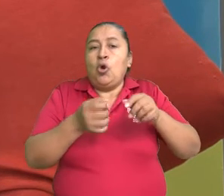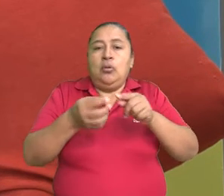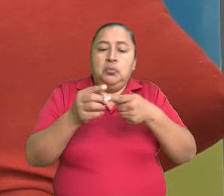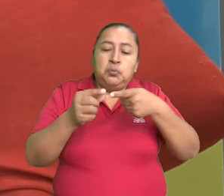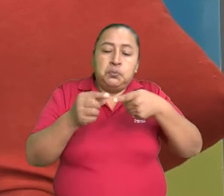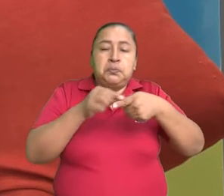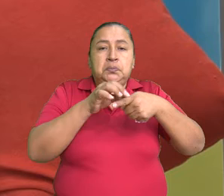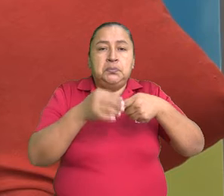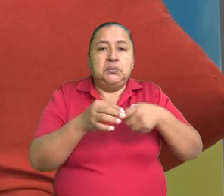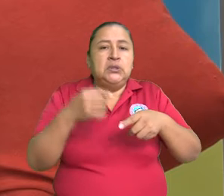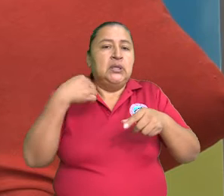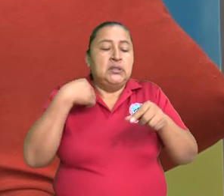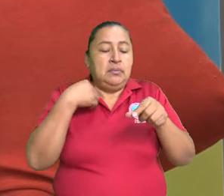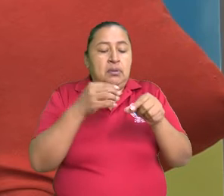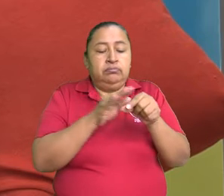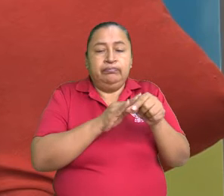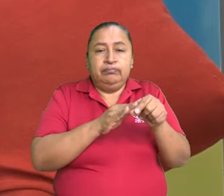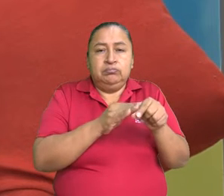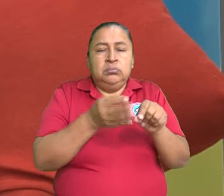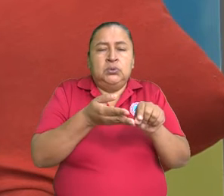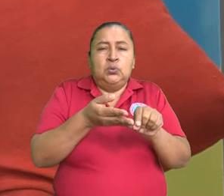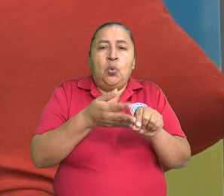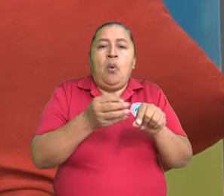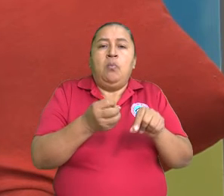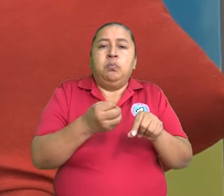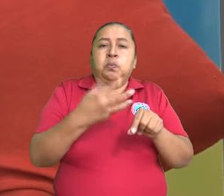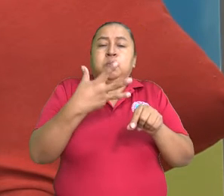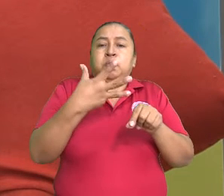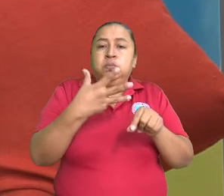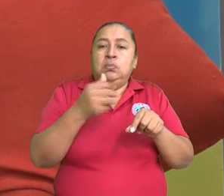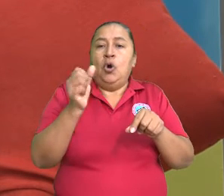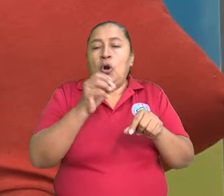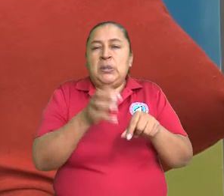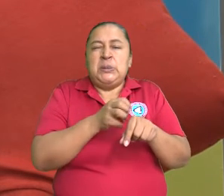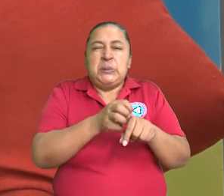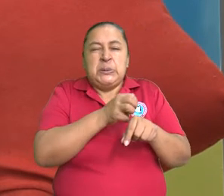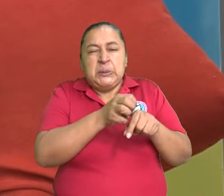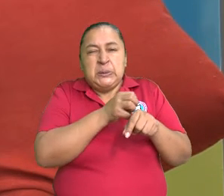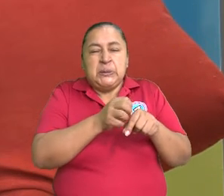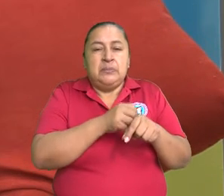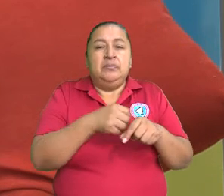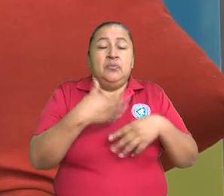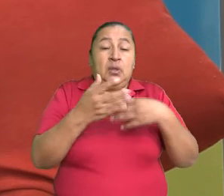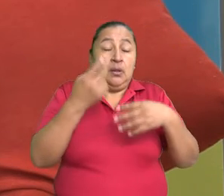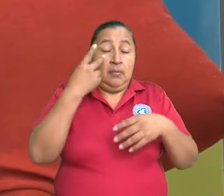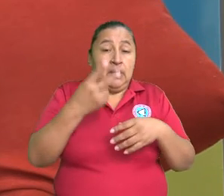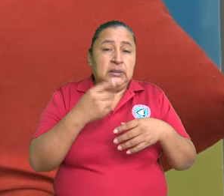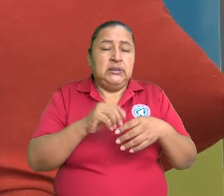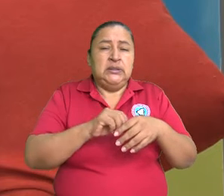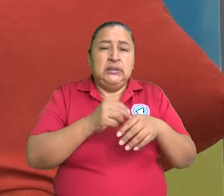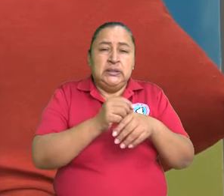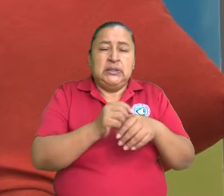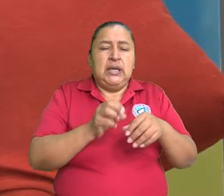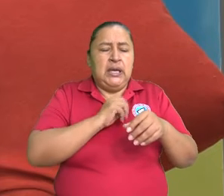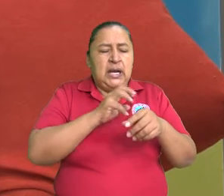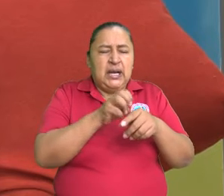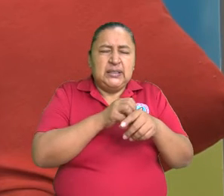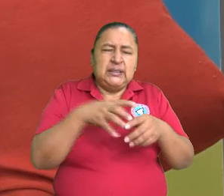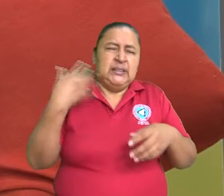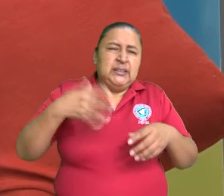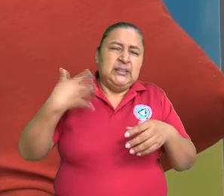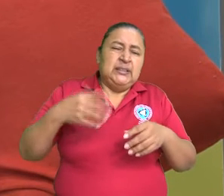ellas van a sentir como un hinchazón, un ardor y picazón. Entonces, cuando ellas sientan ardor,